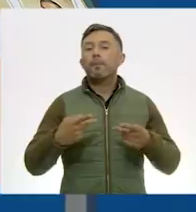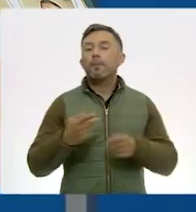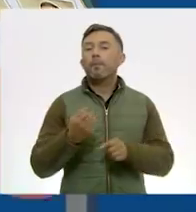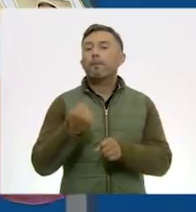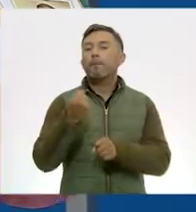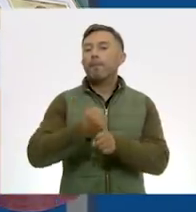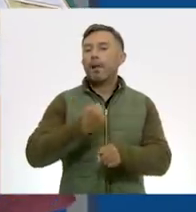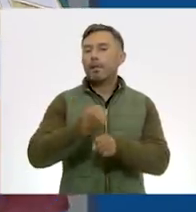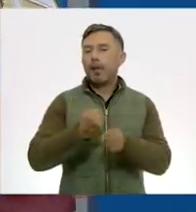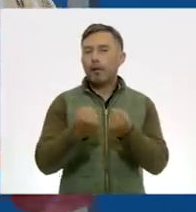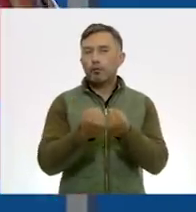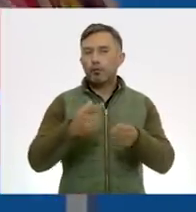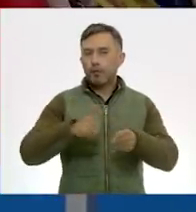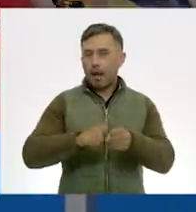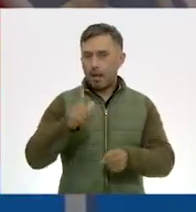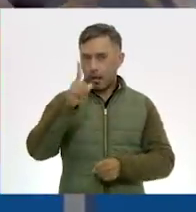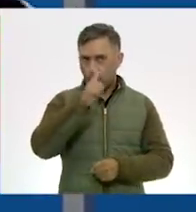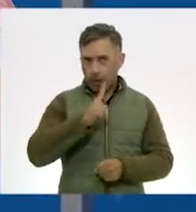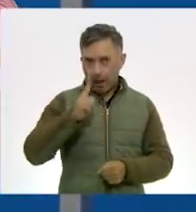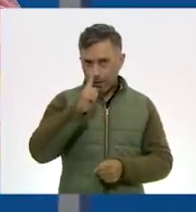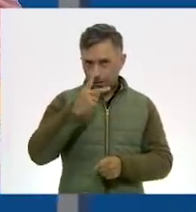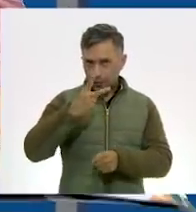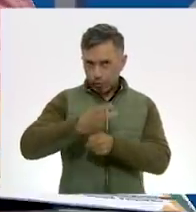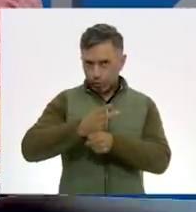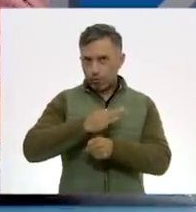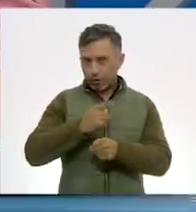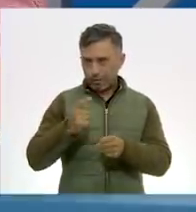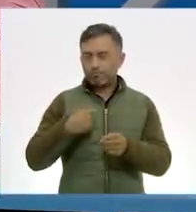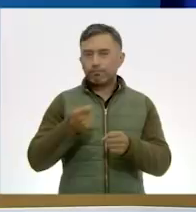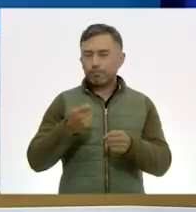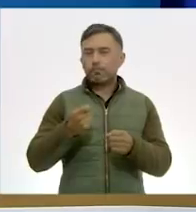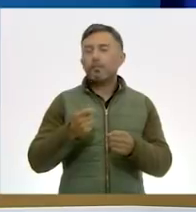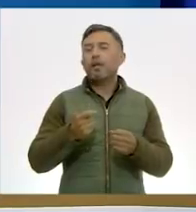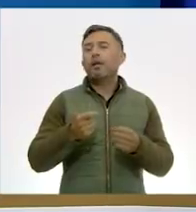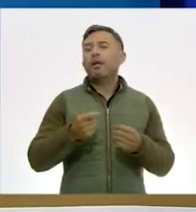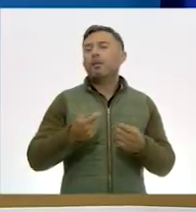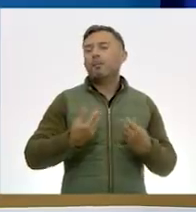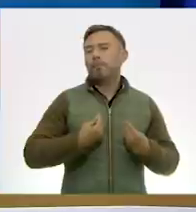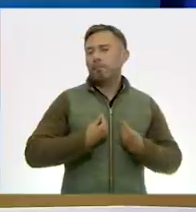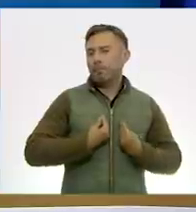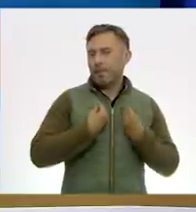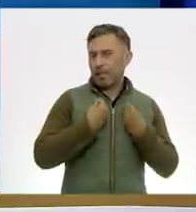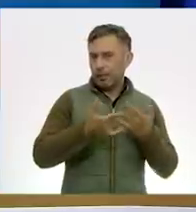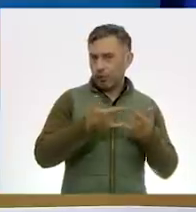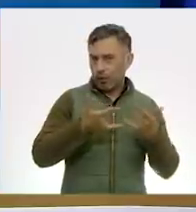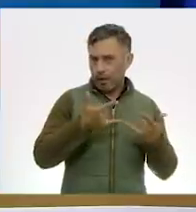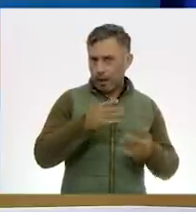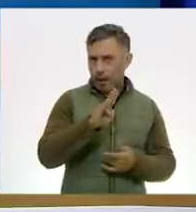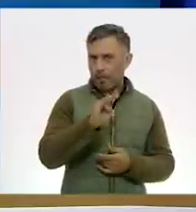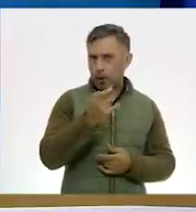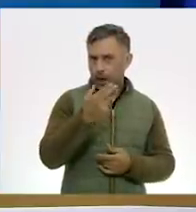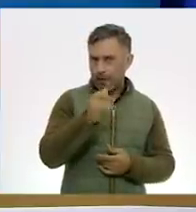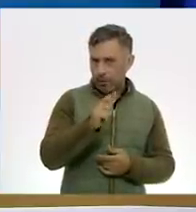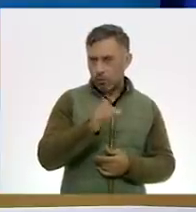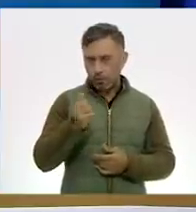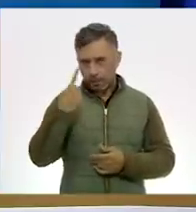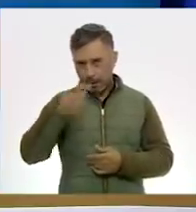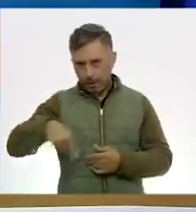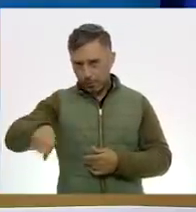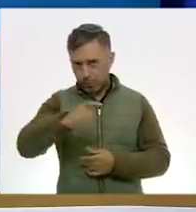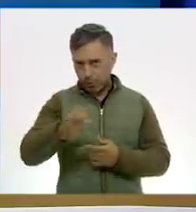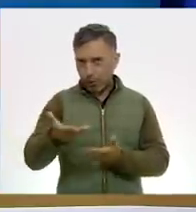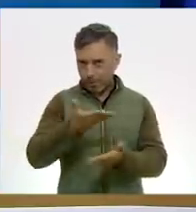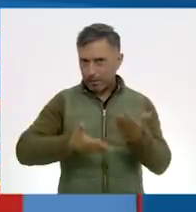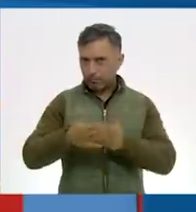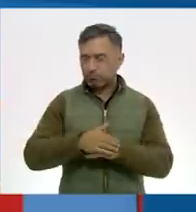y autobiografías para compartir. Y vamos a leer la parte de la introducción. Perfecto. Todas las vidas suelen